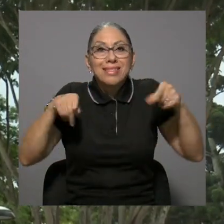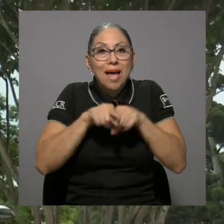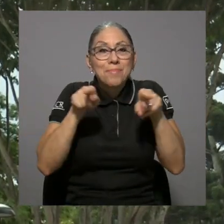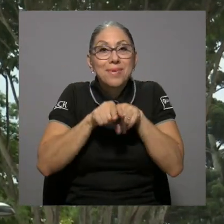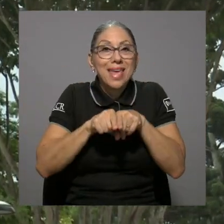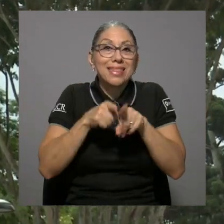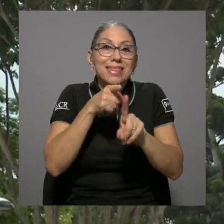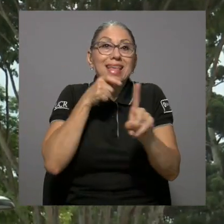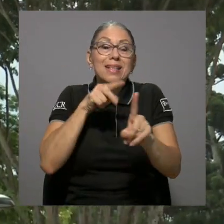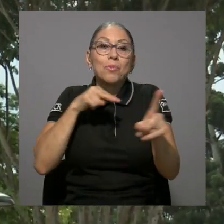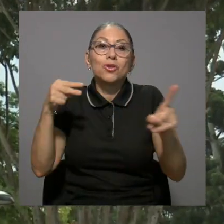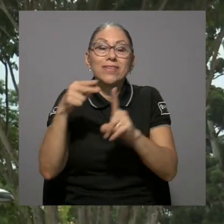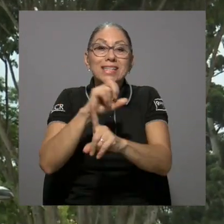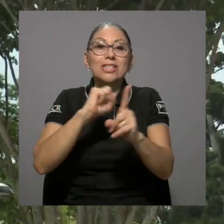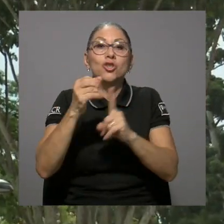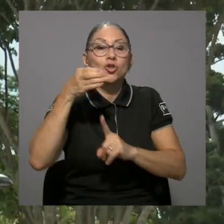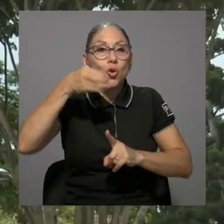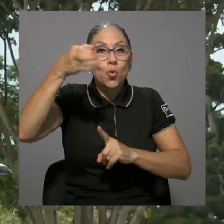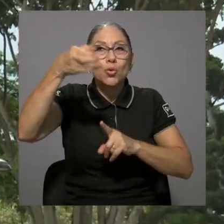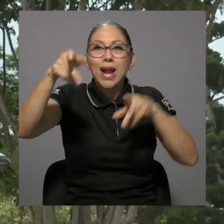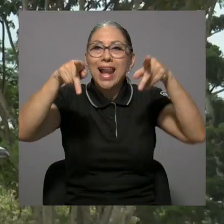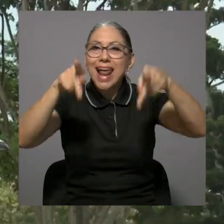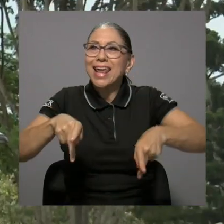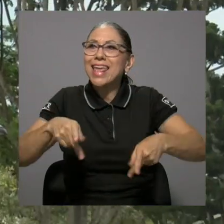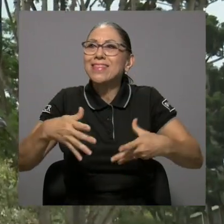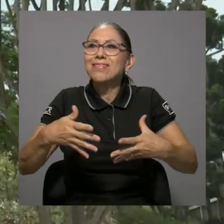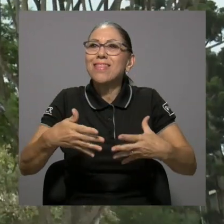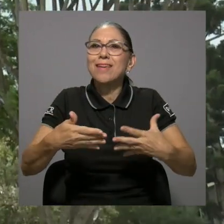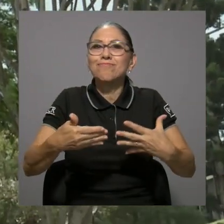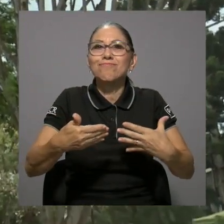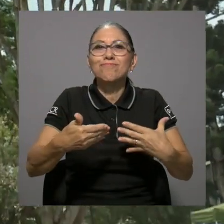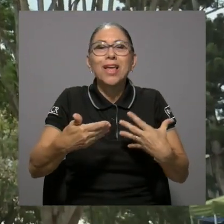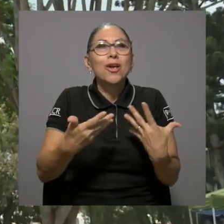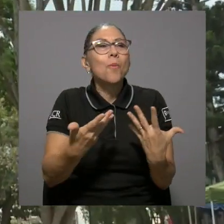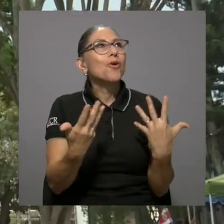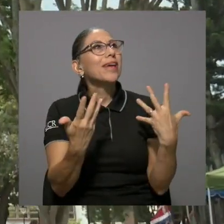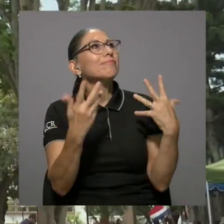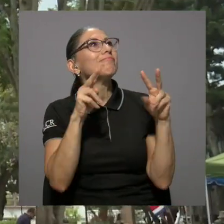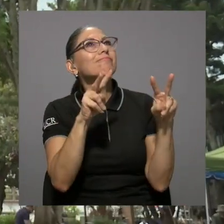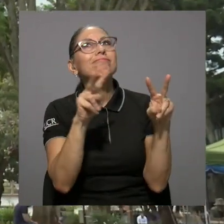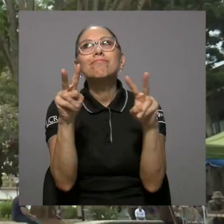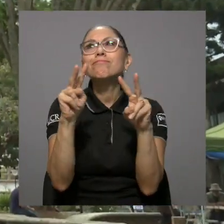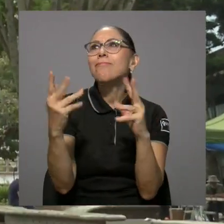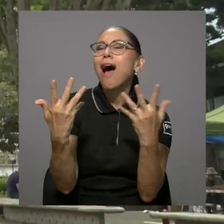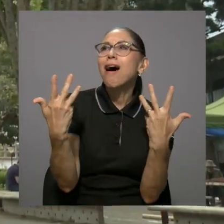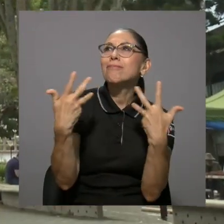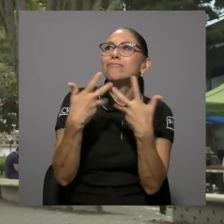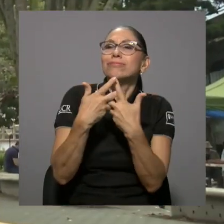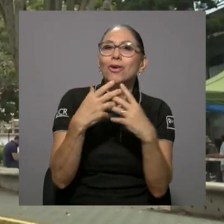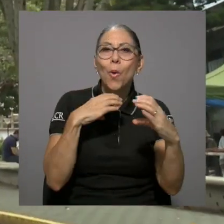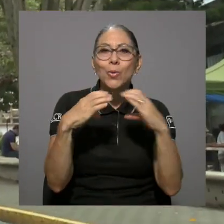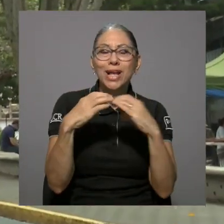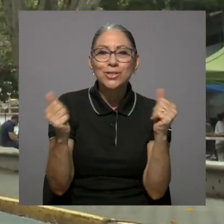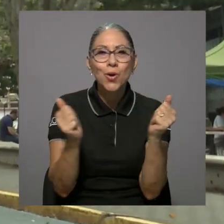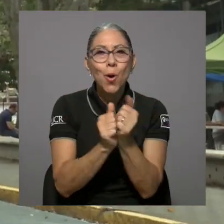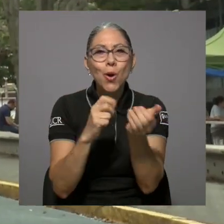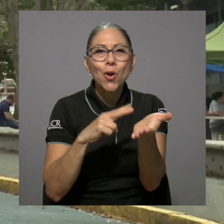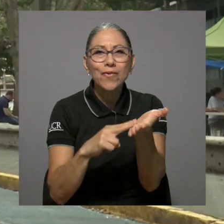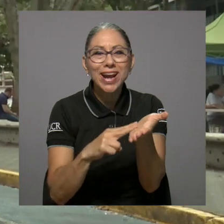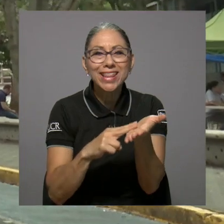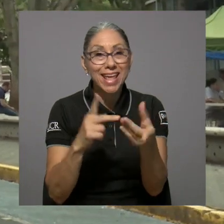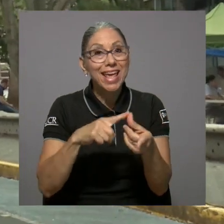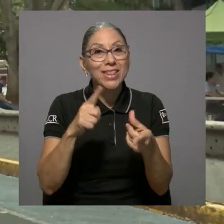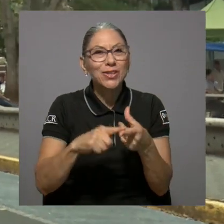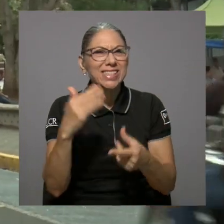vista sociocultural le ayuda a tener como esa comunicación con lo verde, etcétera, etcétera. Entonces